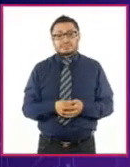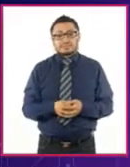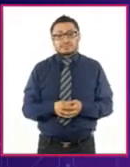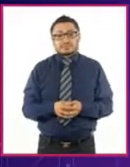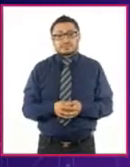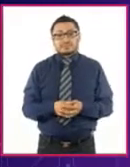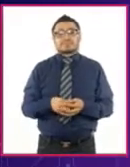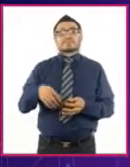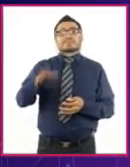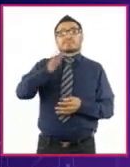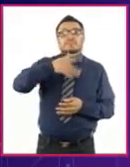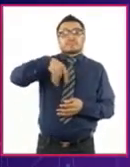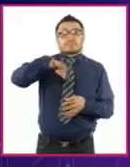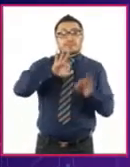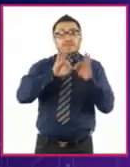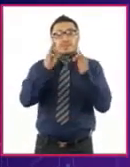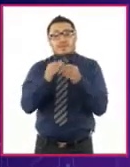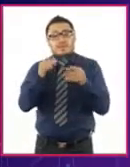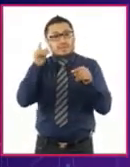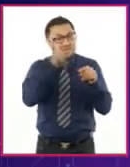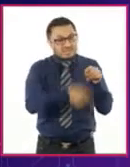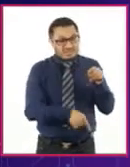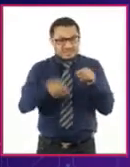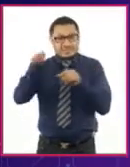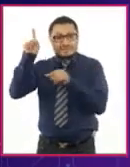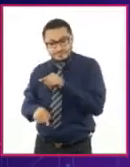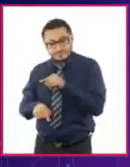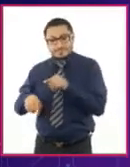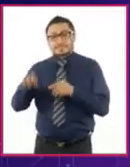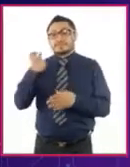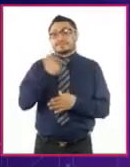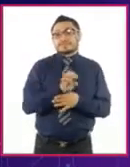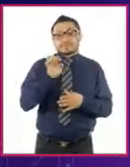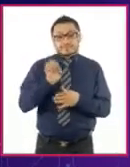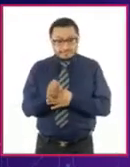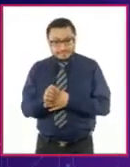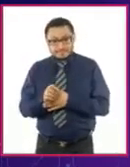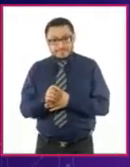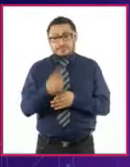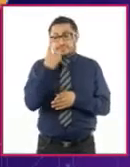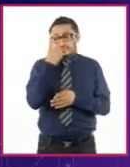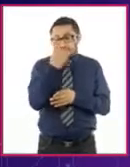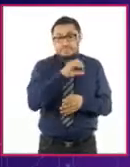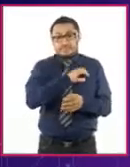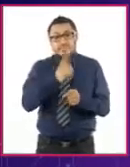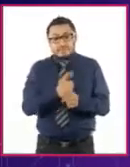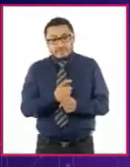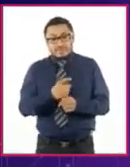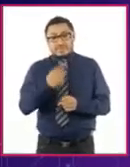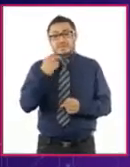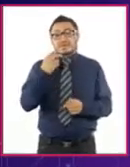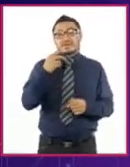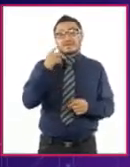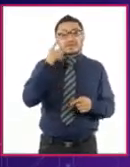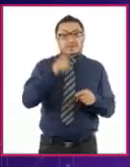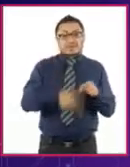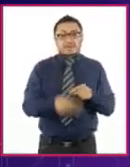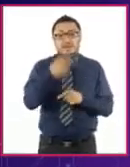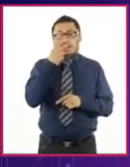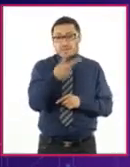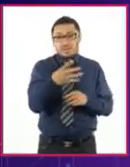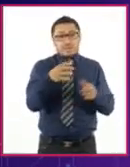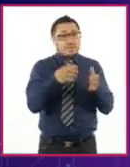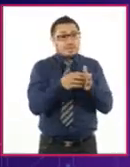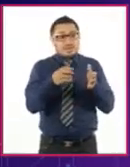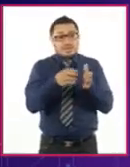Buscaremos otra manera de reducir más términos. En este caso, una posibilidad es retirar 2 cajas de pelotas de